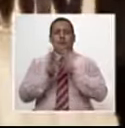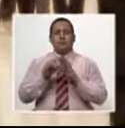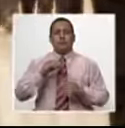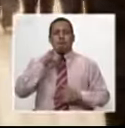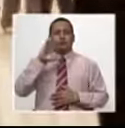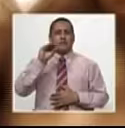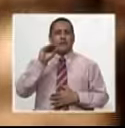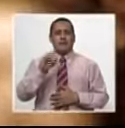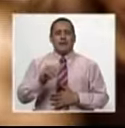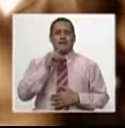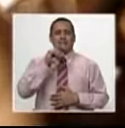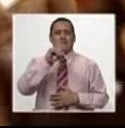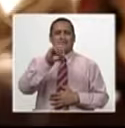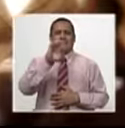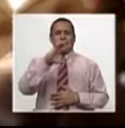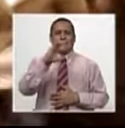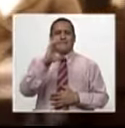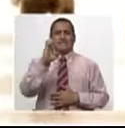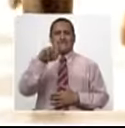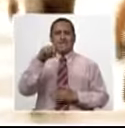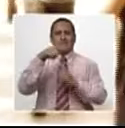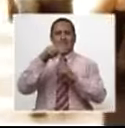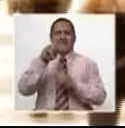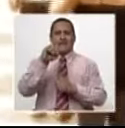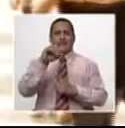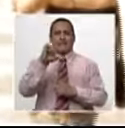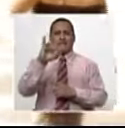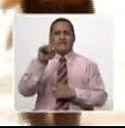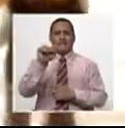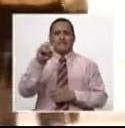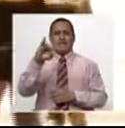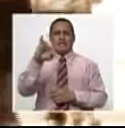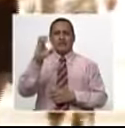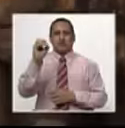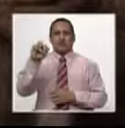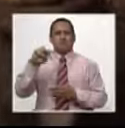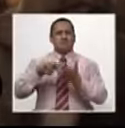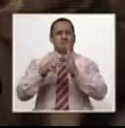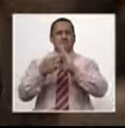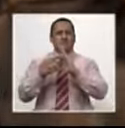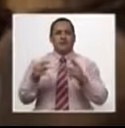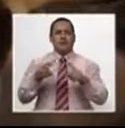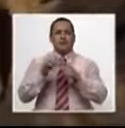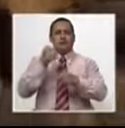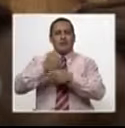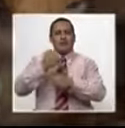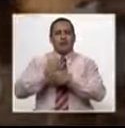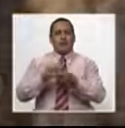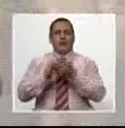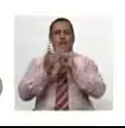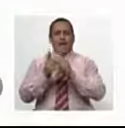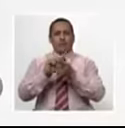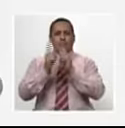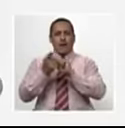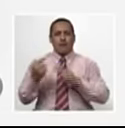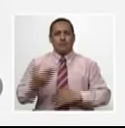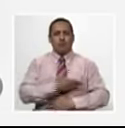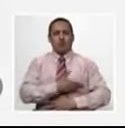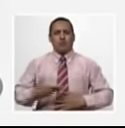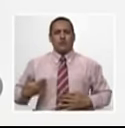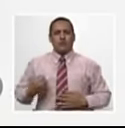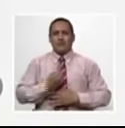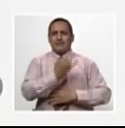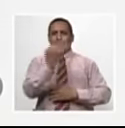Si vamos a hablar de descentralización, hay que tener en cuenta o referencia las reestructuraciones políticas vividas en